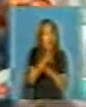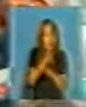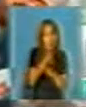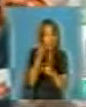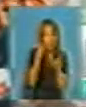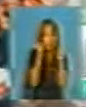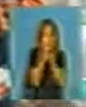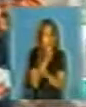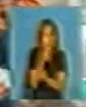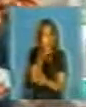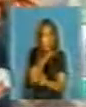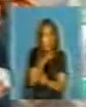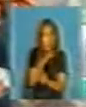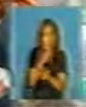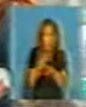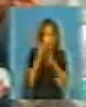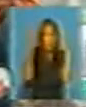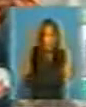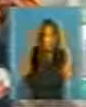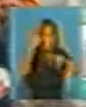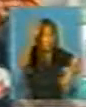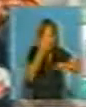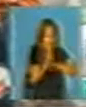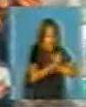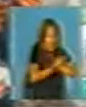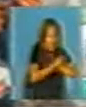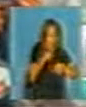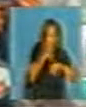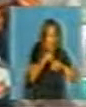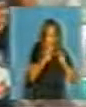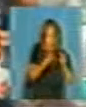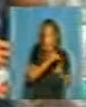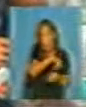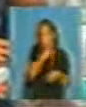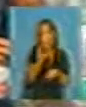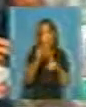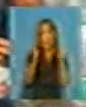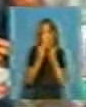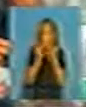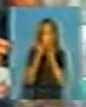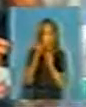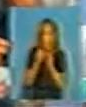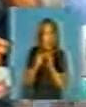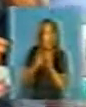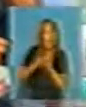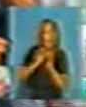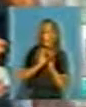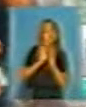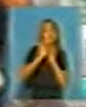había problemas, en Guacalera, después los compañeros han estado